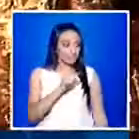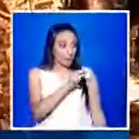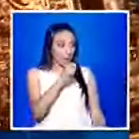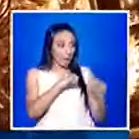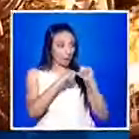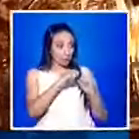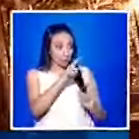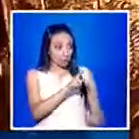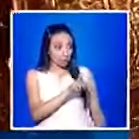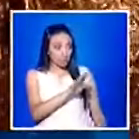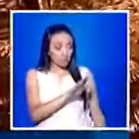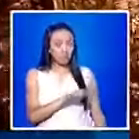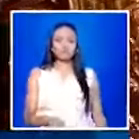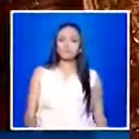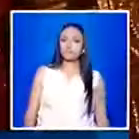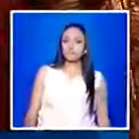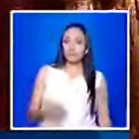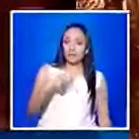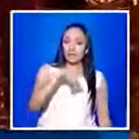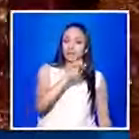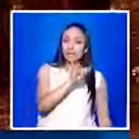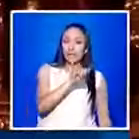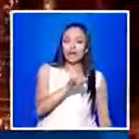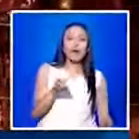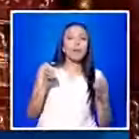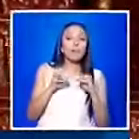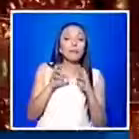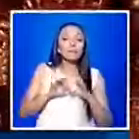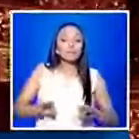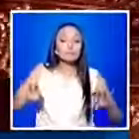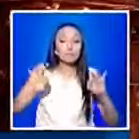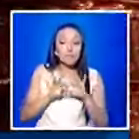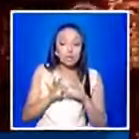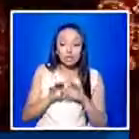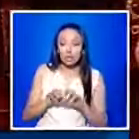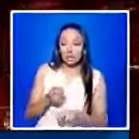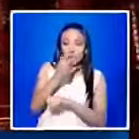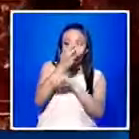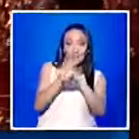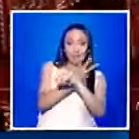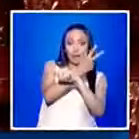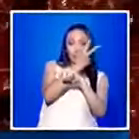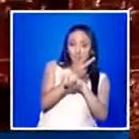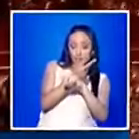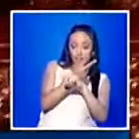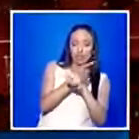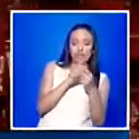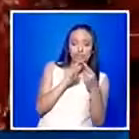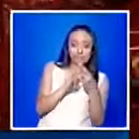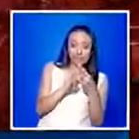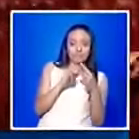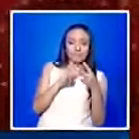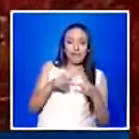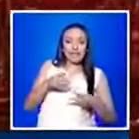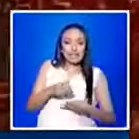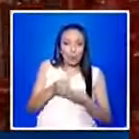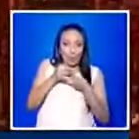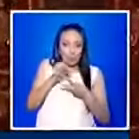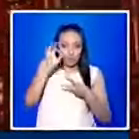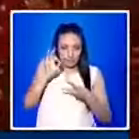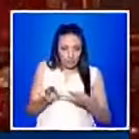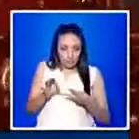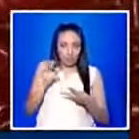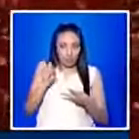participan durante ese recorrido. Lo más importante, este recorrido va a durar 3 horas y va a contar con las seguridades necesarias para que los